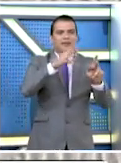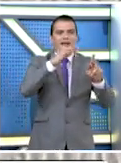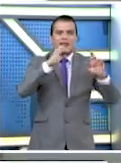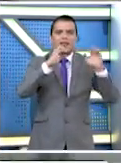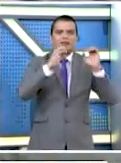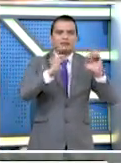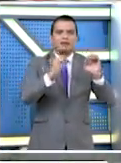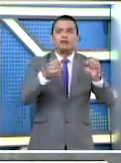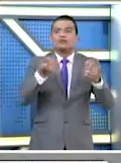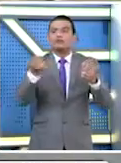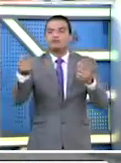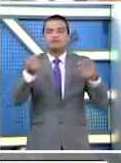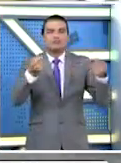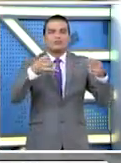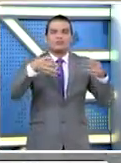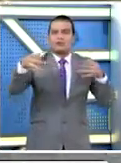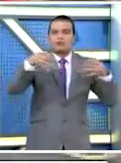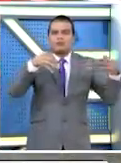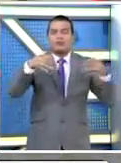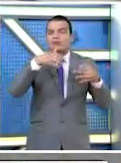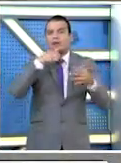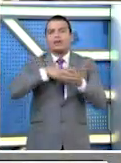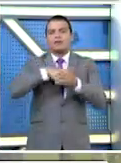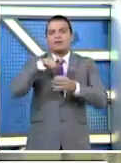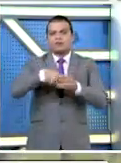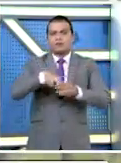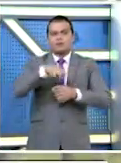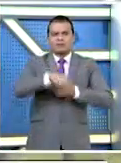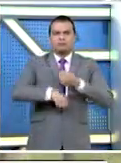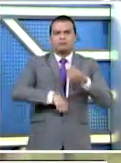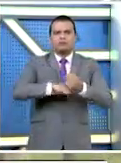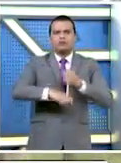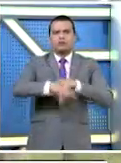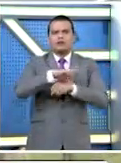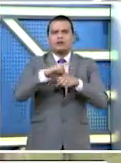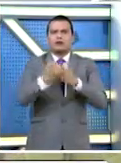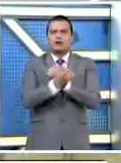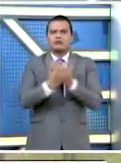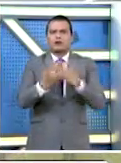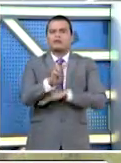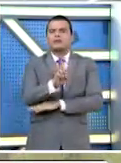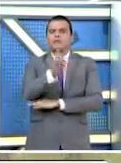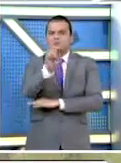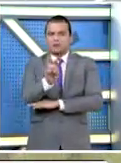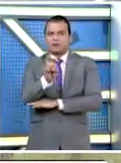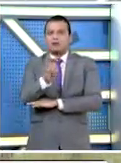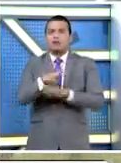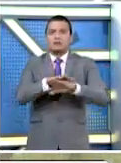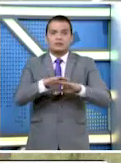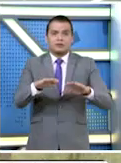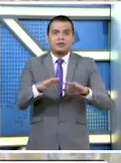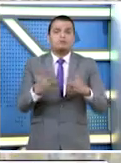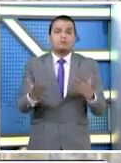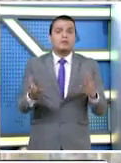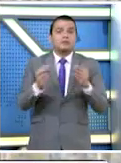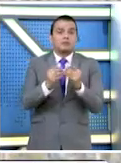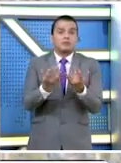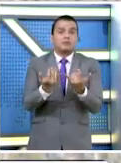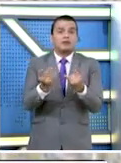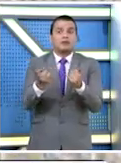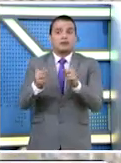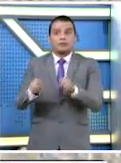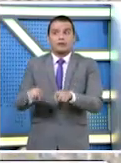población la federación ayuda económicamente los 27 líderes del país y esperan de 1000 deportes créditos bancarios al